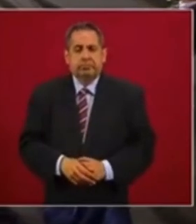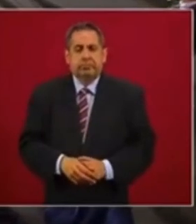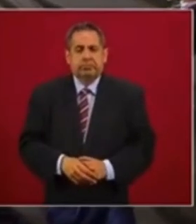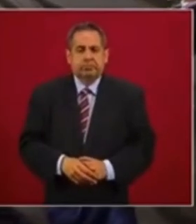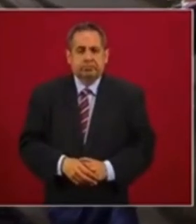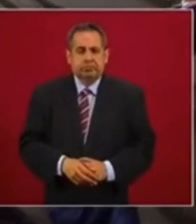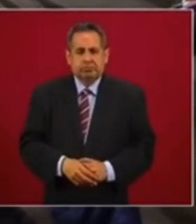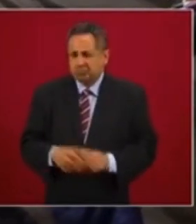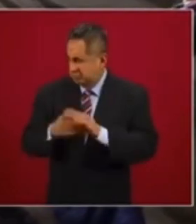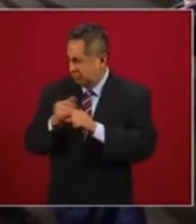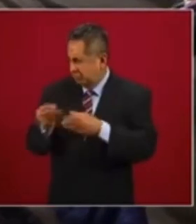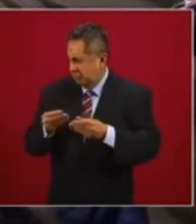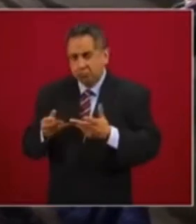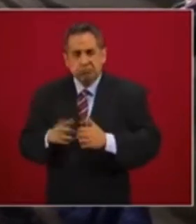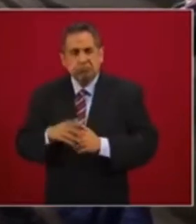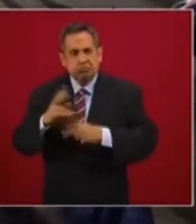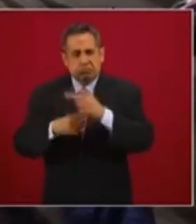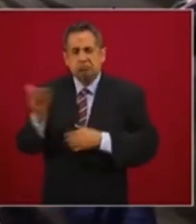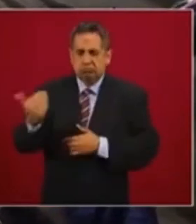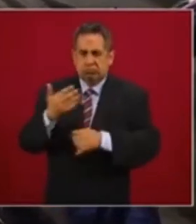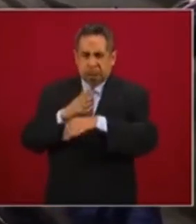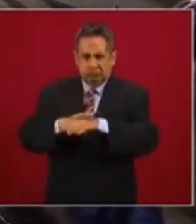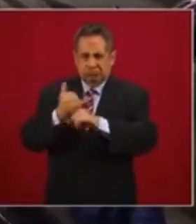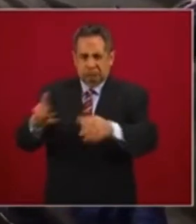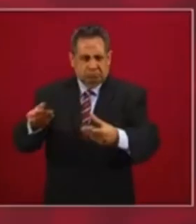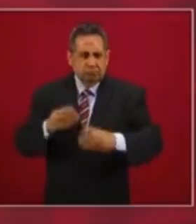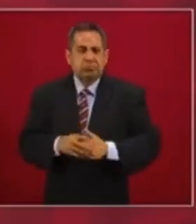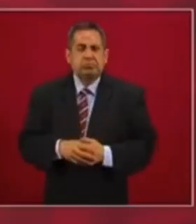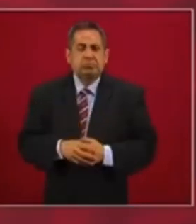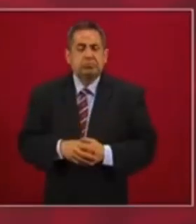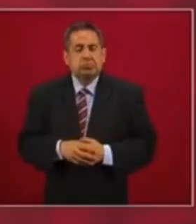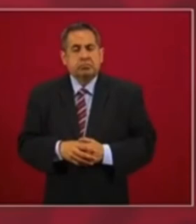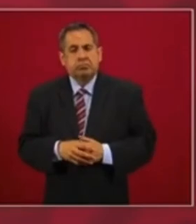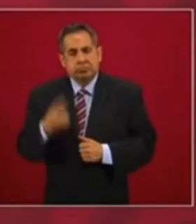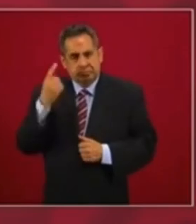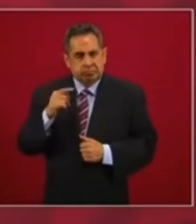¿Sí traían? Pues vamos a pedir que informe. Y que se